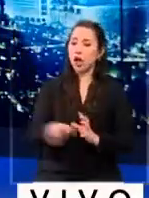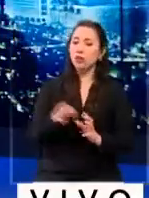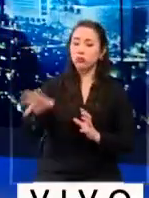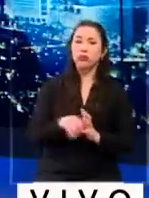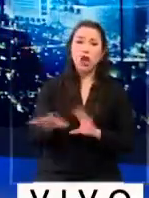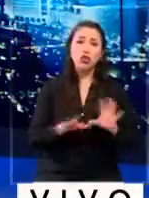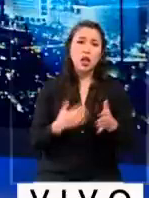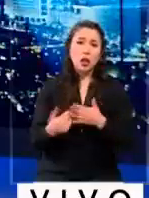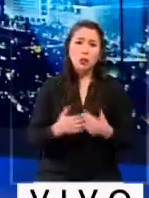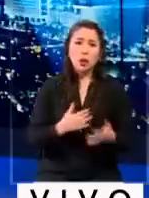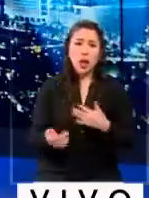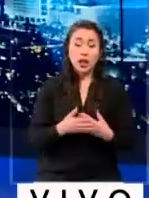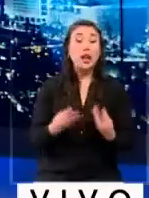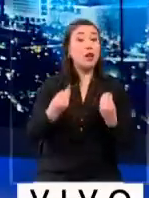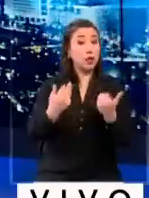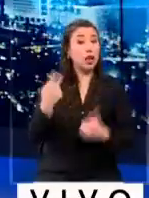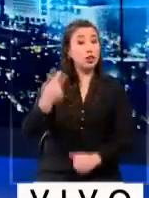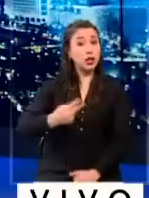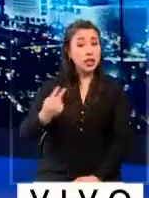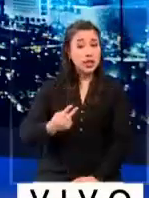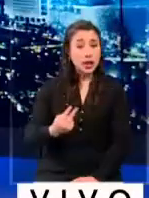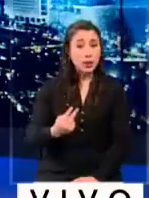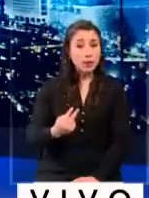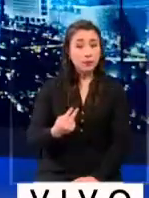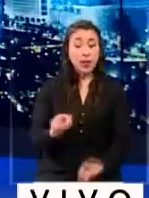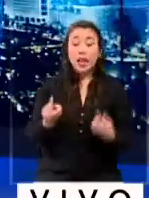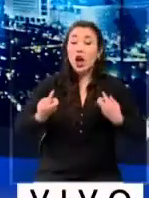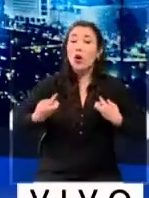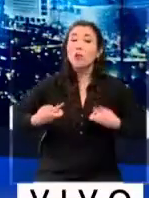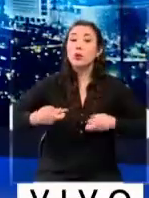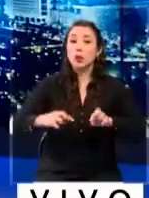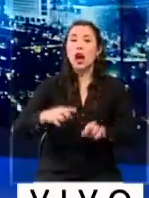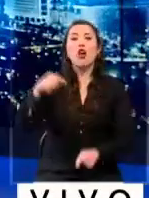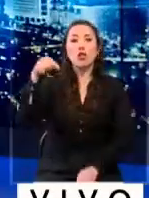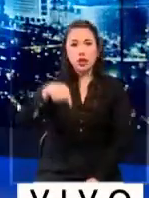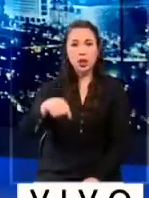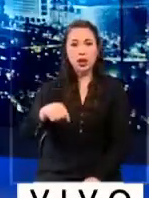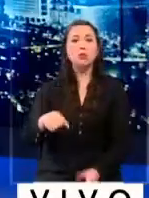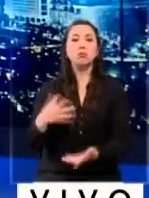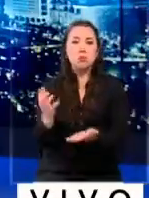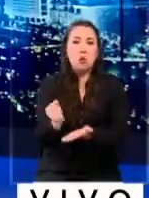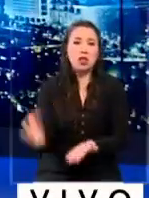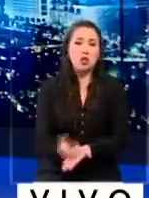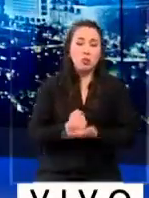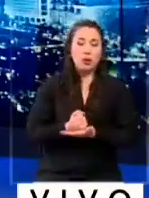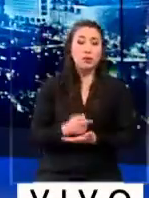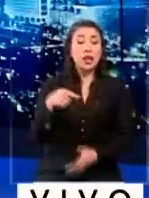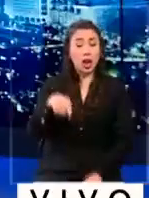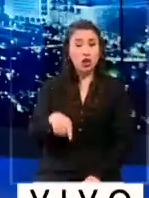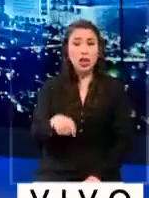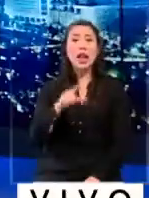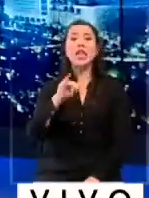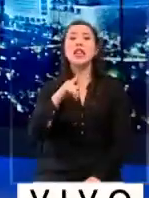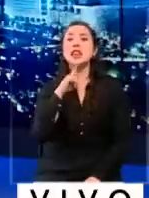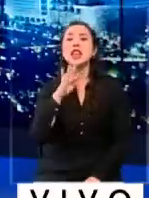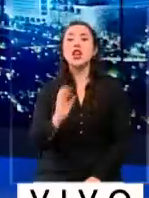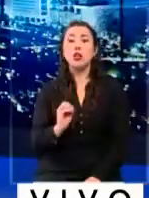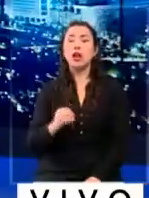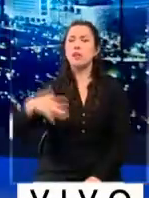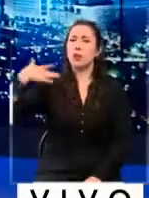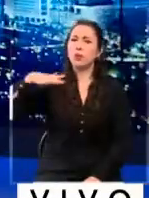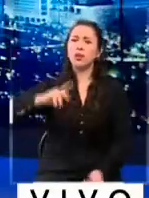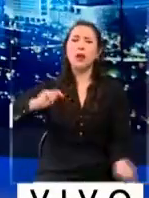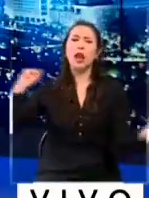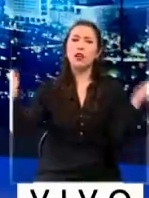naturales la buena noticia es que las oportunidades hoy están a la mano tenemos el litio fundamental para la